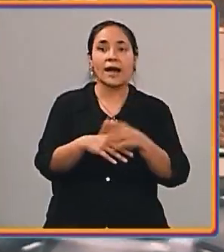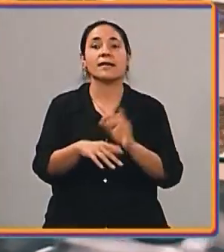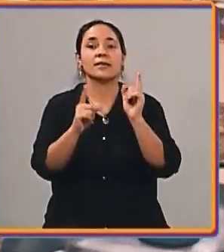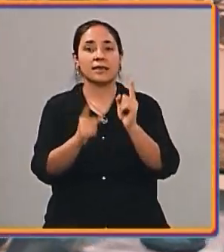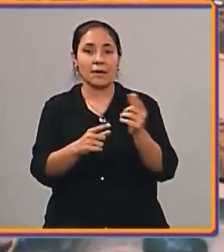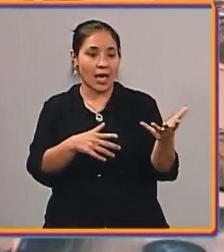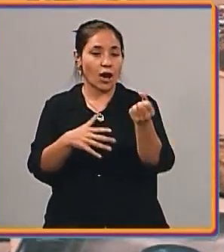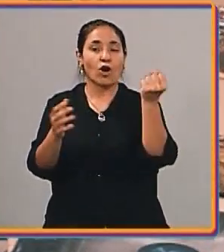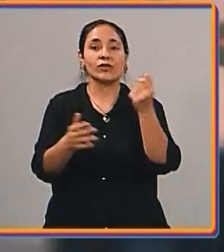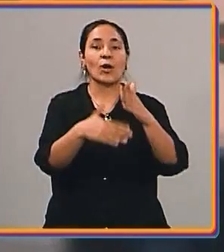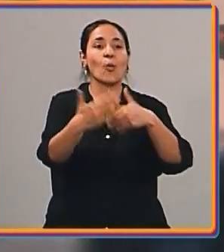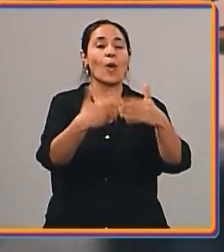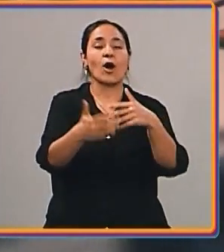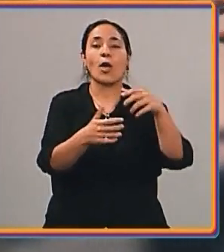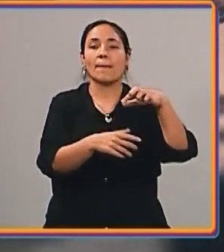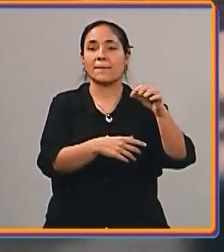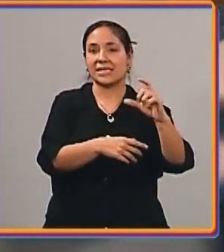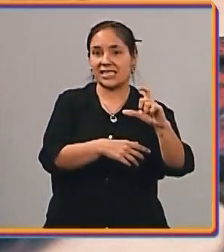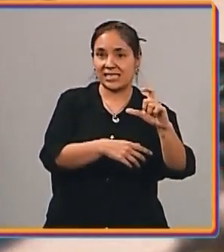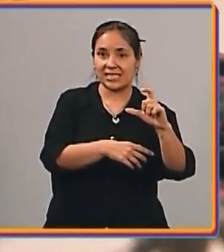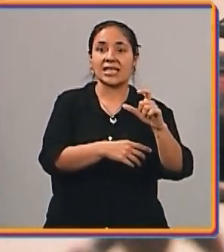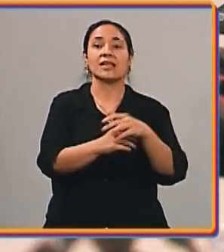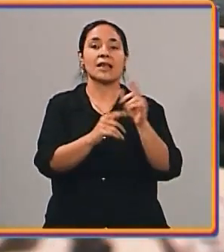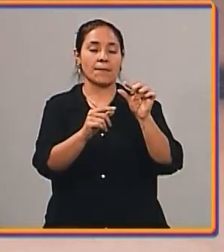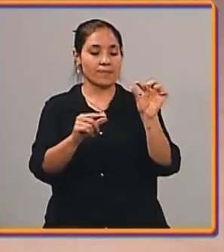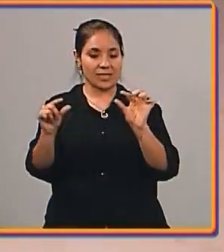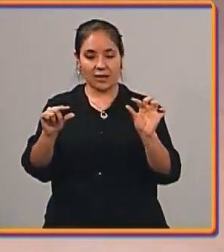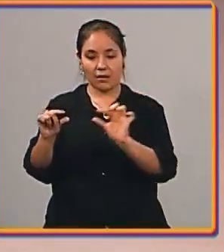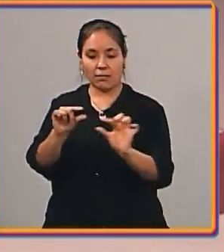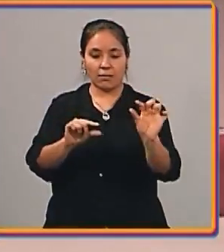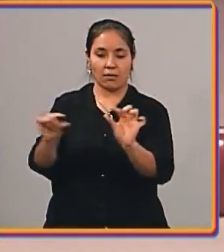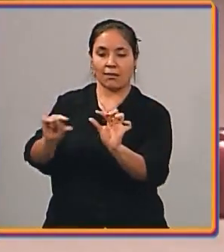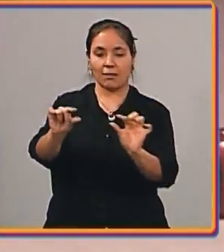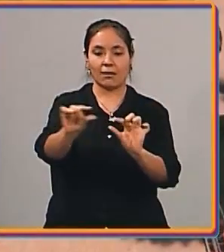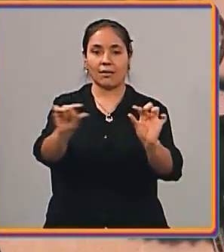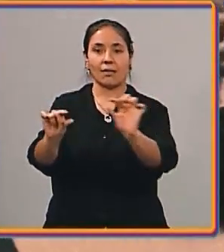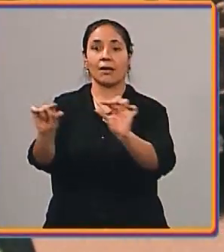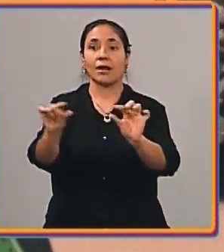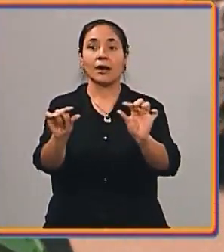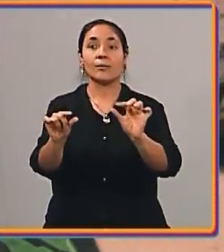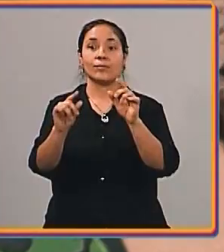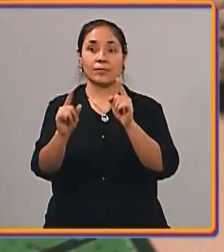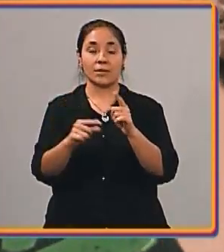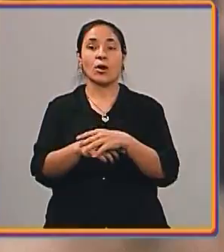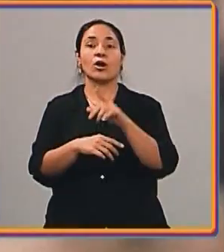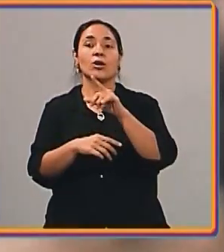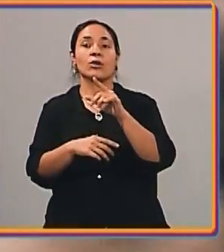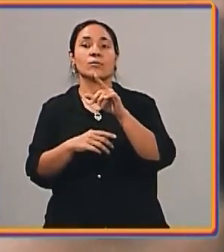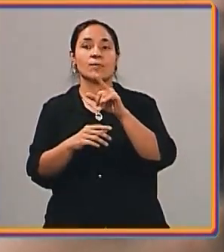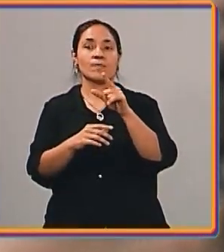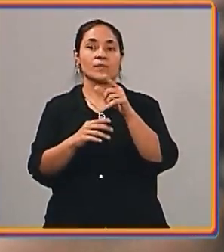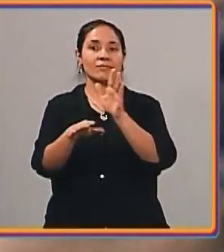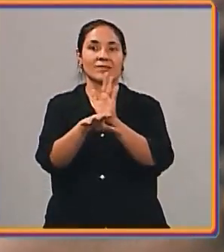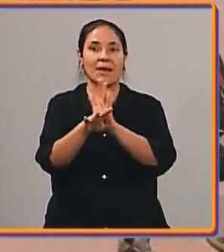encontrar los famosos botiquines del juego de PC, lanzar dados y mover las miniaturas a lo largo del tablero, conformado por losetas que representan